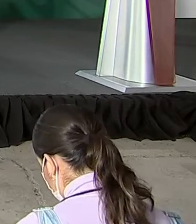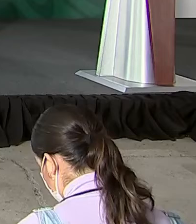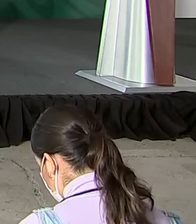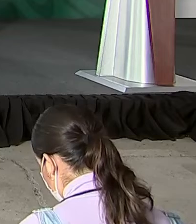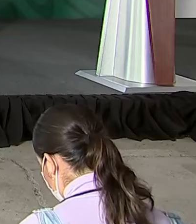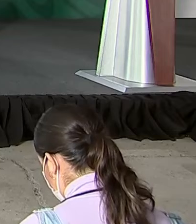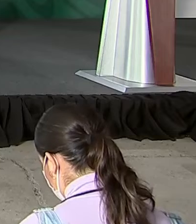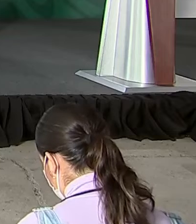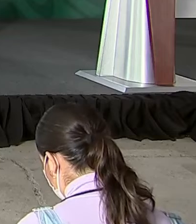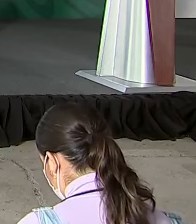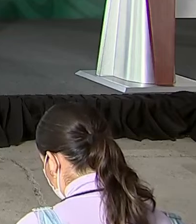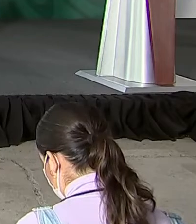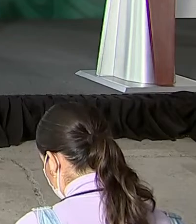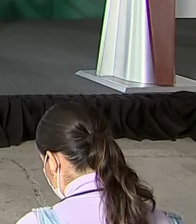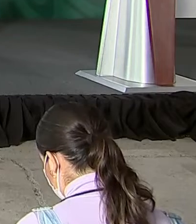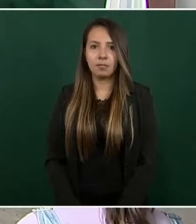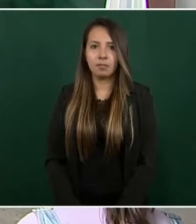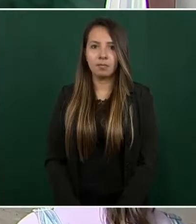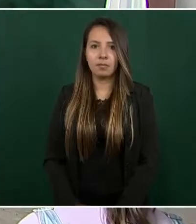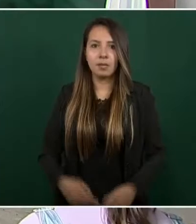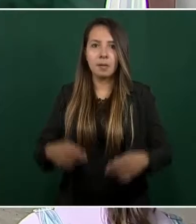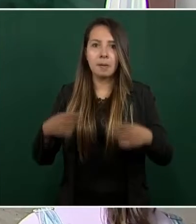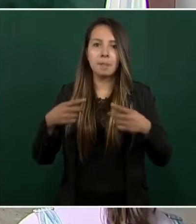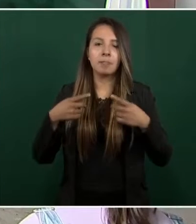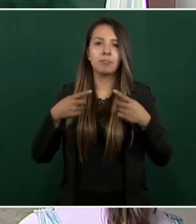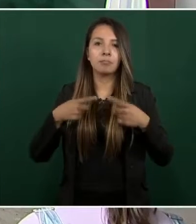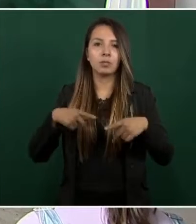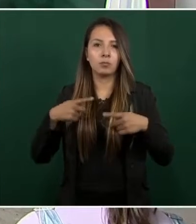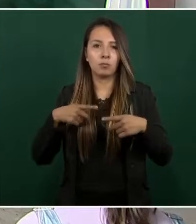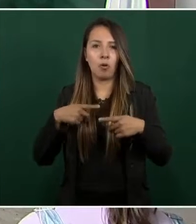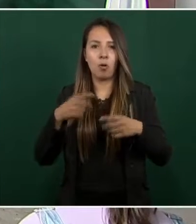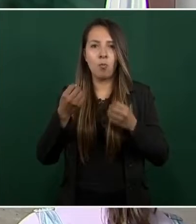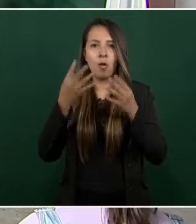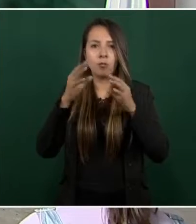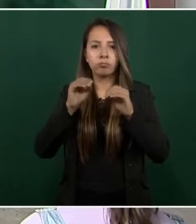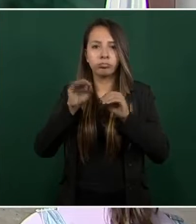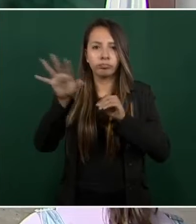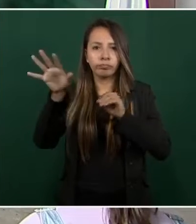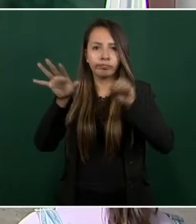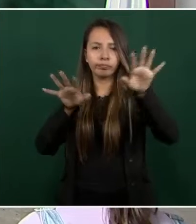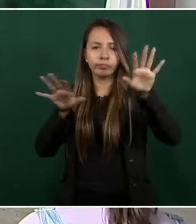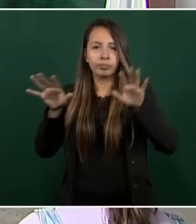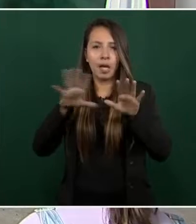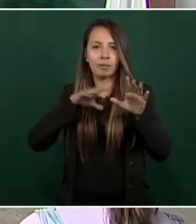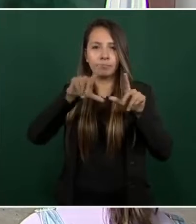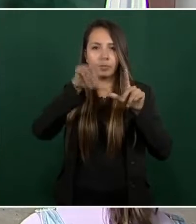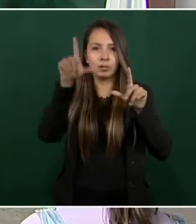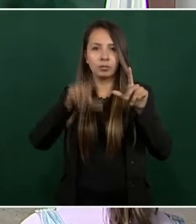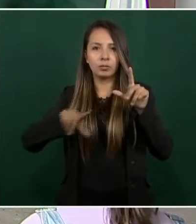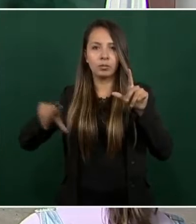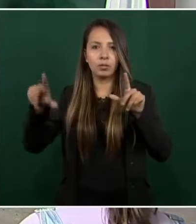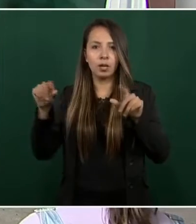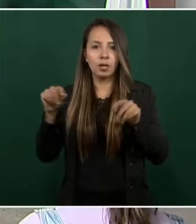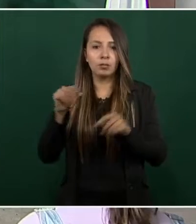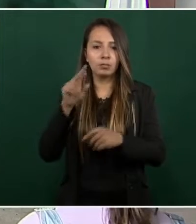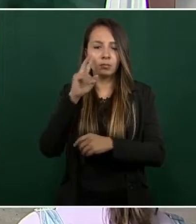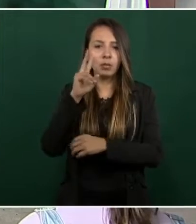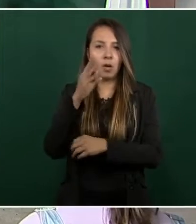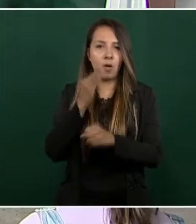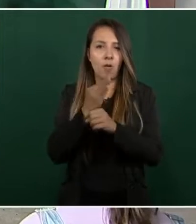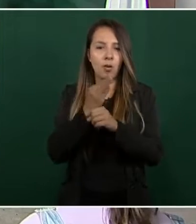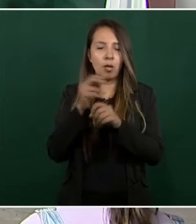eventos que vamos a ir viendo uno por uno. El que sigue, por favor. En lo que se refiere al mantenimiento en el Estado de